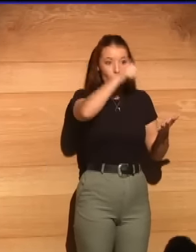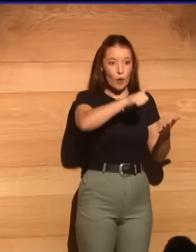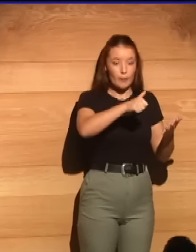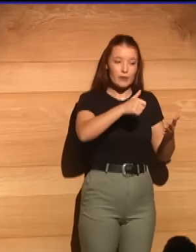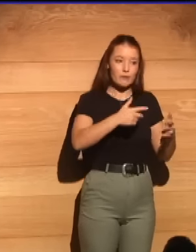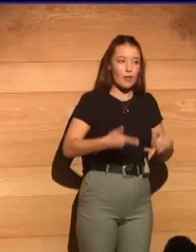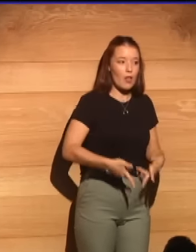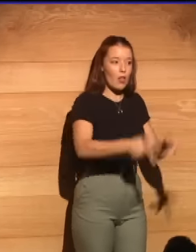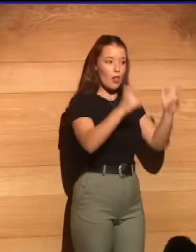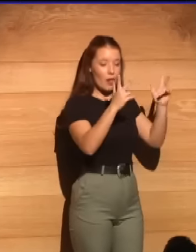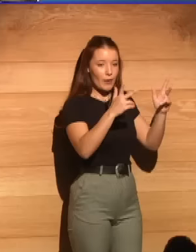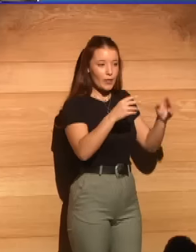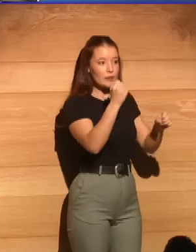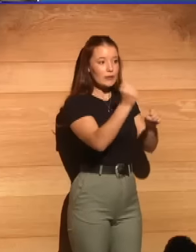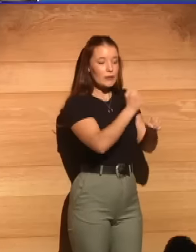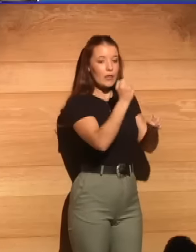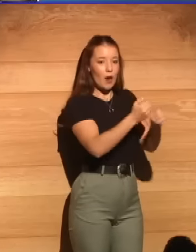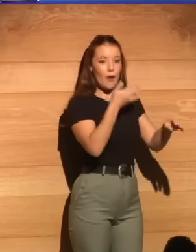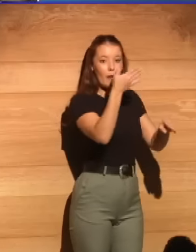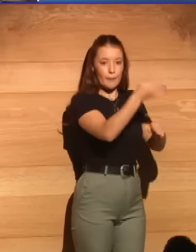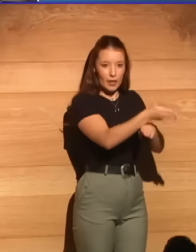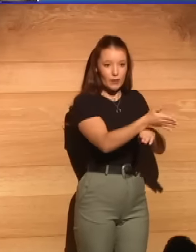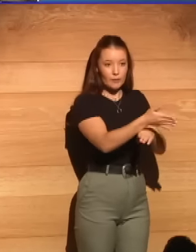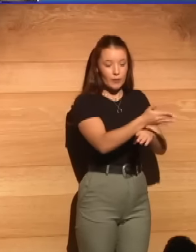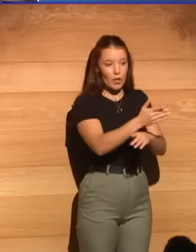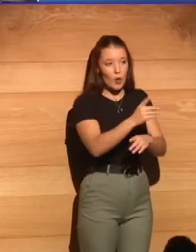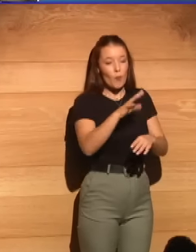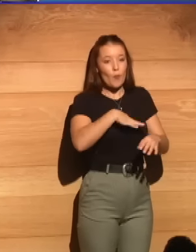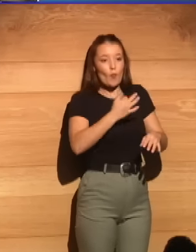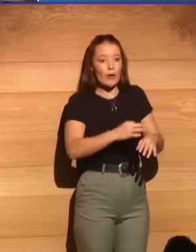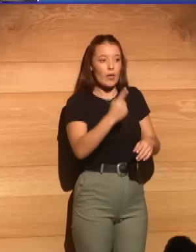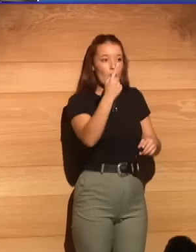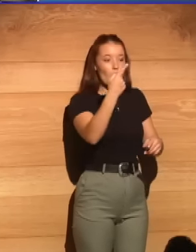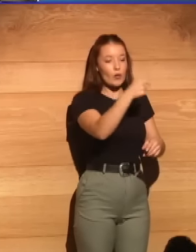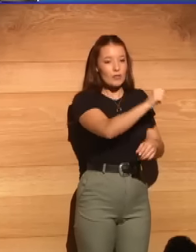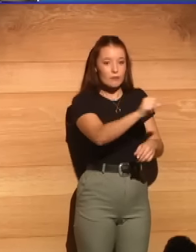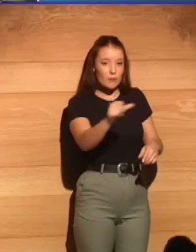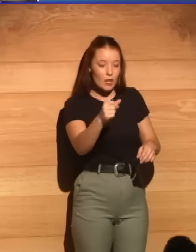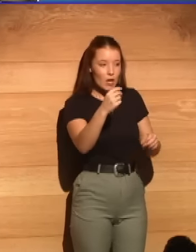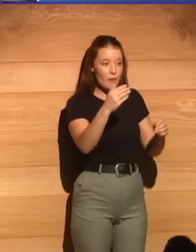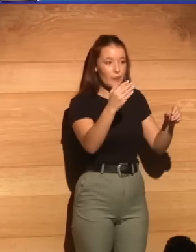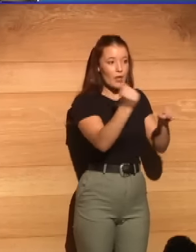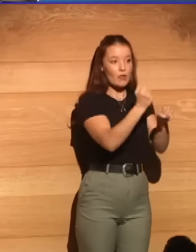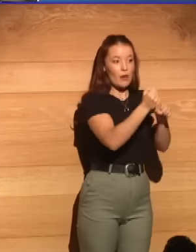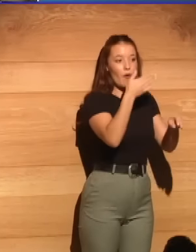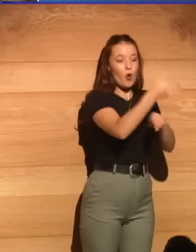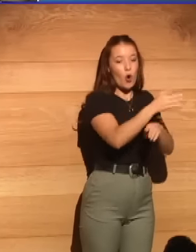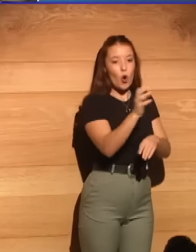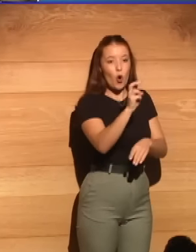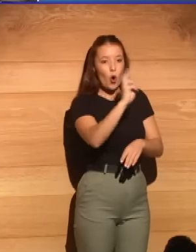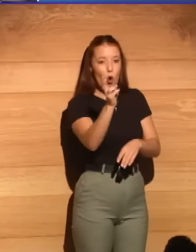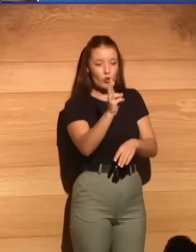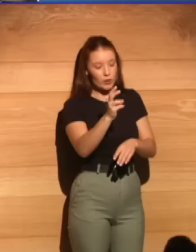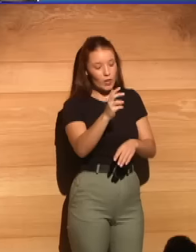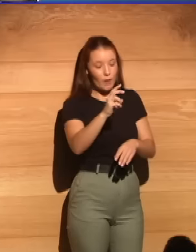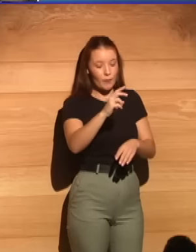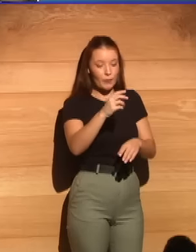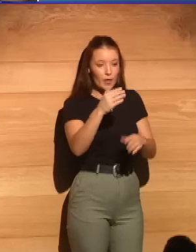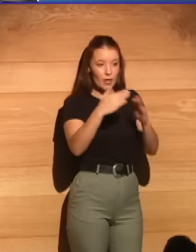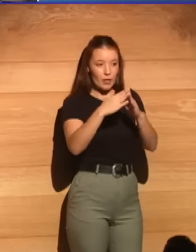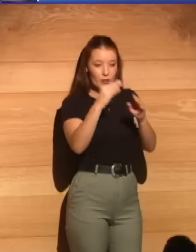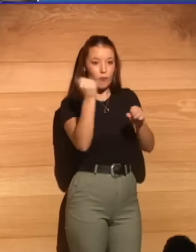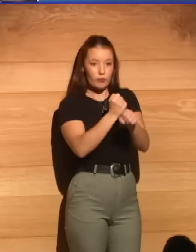algunas empresas una semana trabajan físicamente y otra teletrabajan, quien está volviendo antes al entorno físico es el hombre y